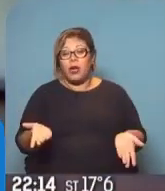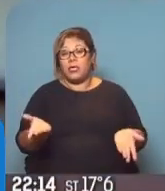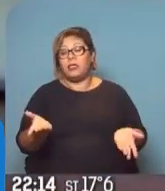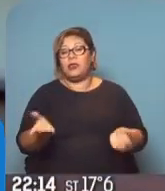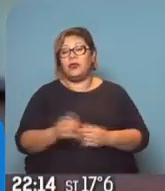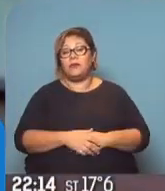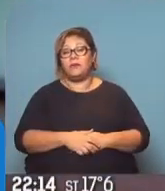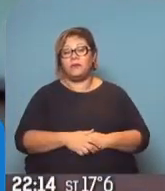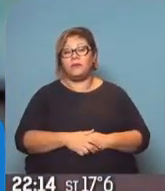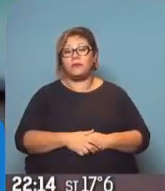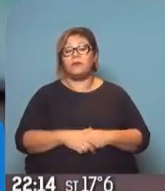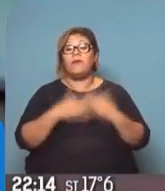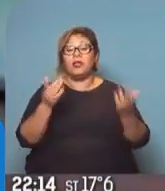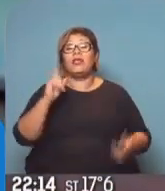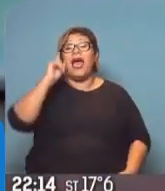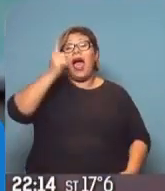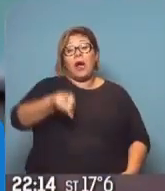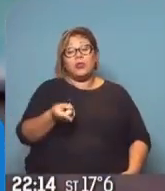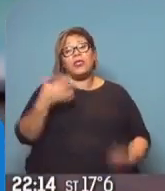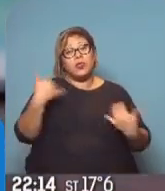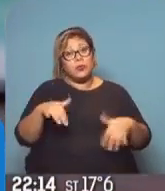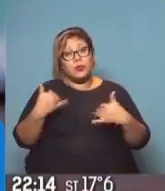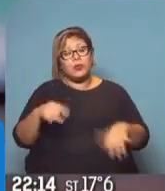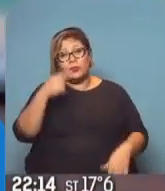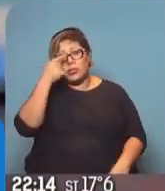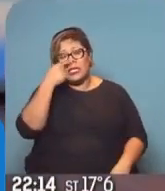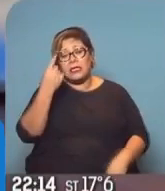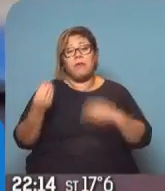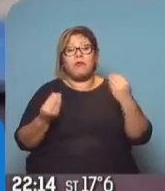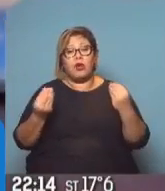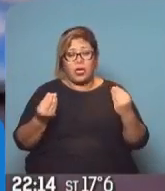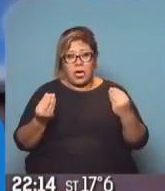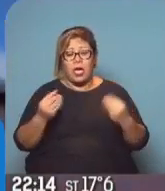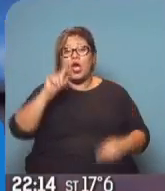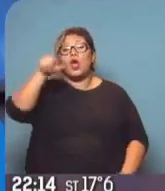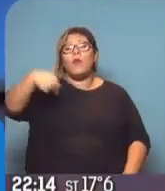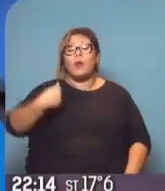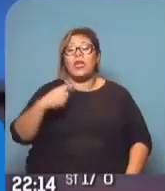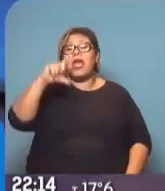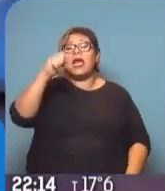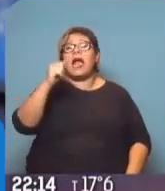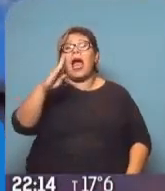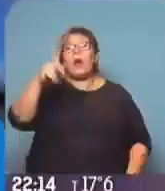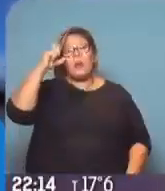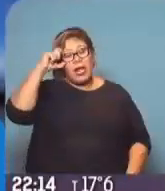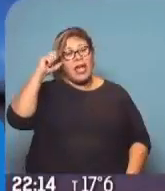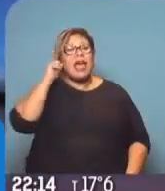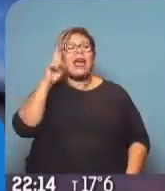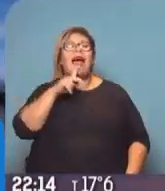información. Entonces, en esta acusación es muy interesante porque esto proviene del famoso Cablegate, de la filtración